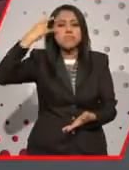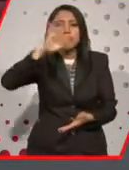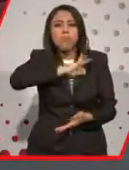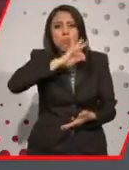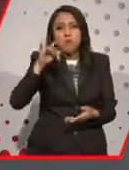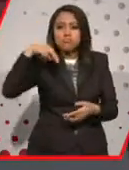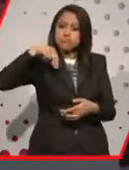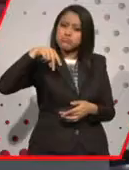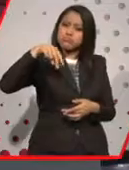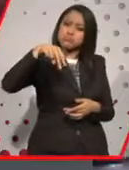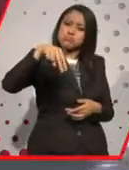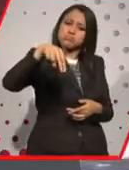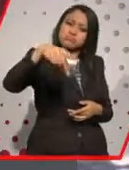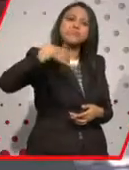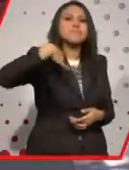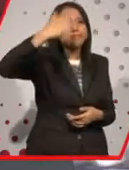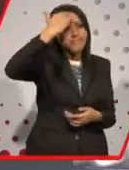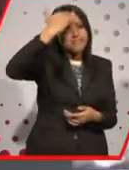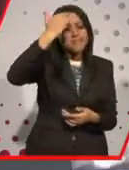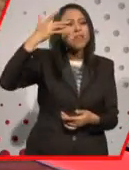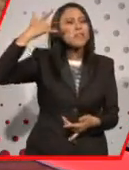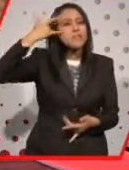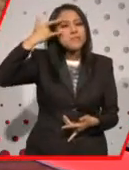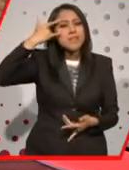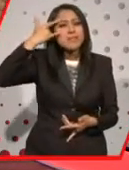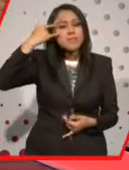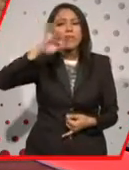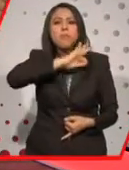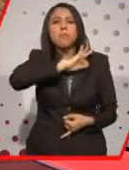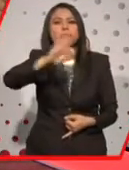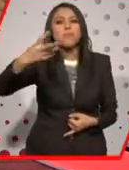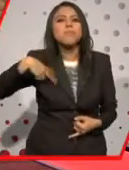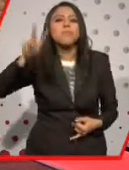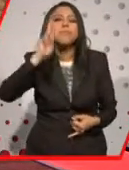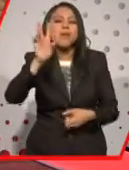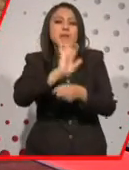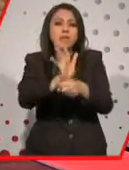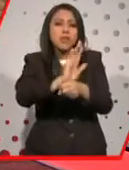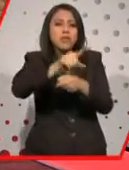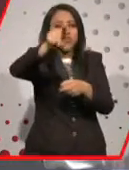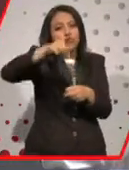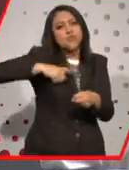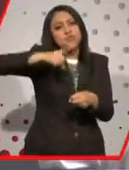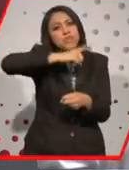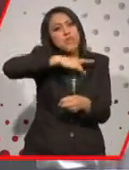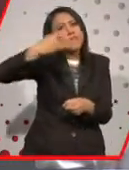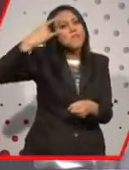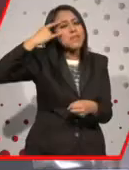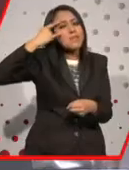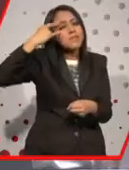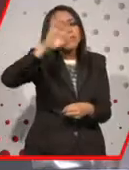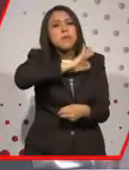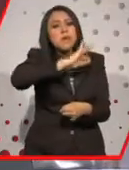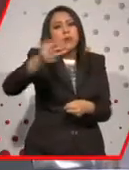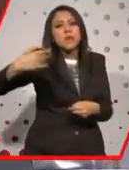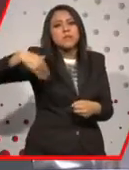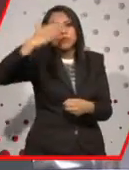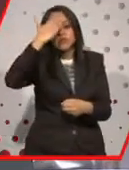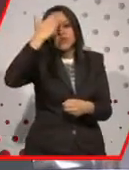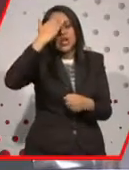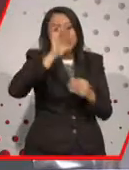todo Campeche, voy a conocer Campeche para ir a ver cine. Me vas encanta, porque Campeche verdaderamente vale la pena que usted sea una escapadita, su puerta de tierra, su puerta de